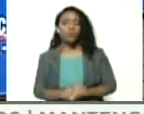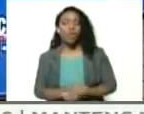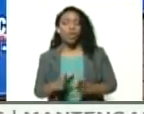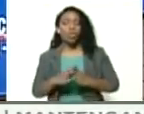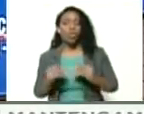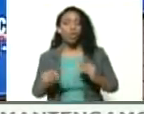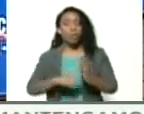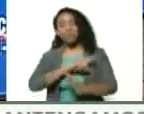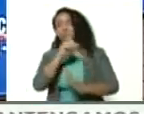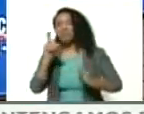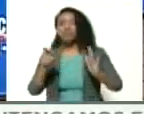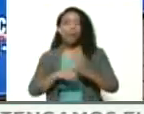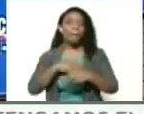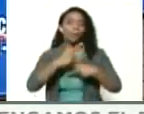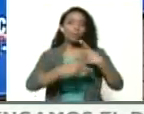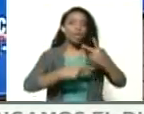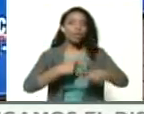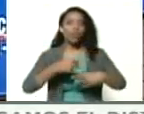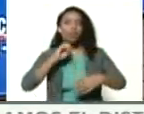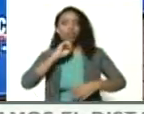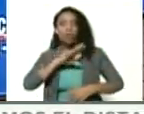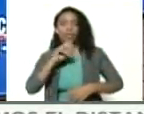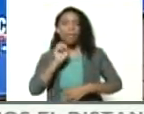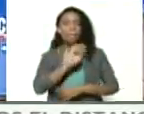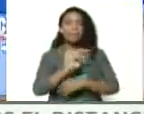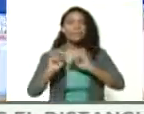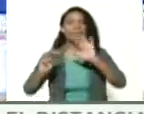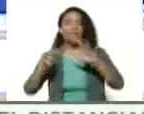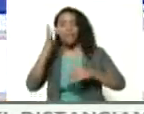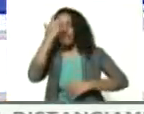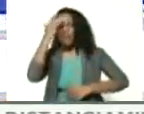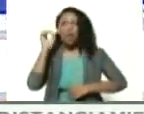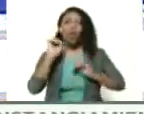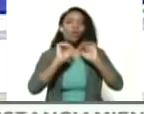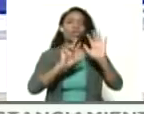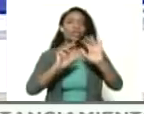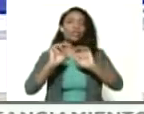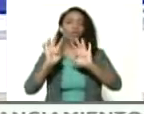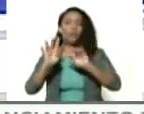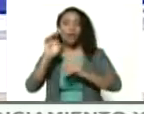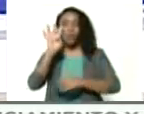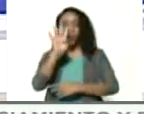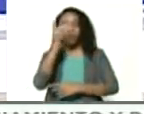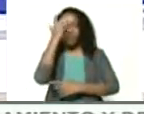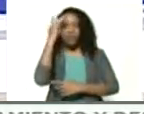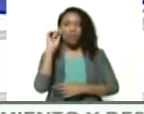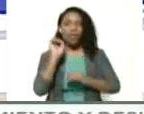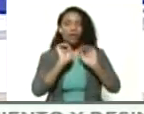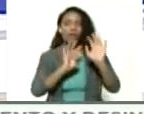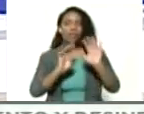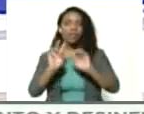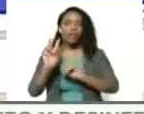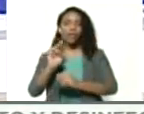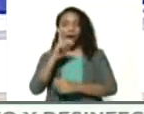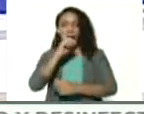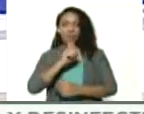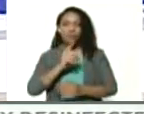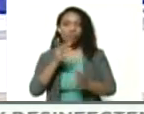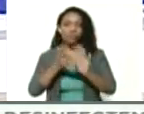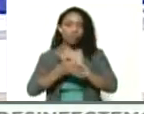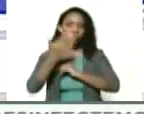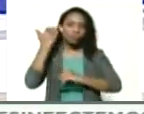todo el proceso histórico del 27 de febrero al 89, del 4 de febrero al 92.